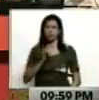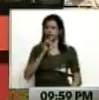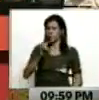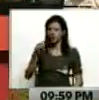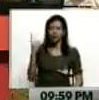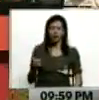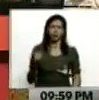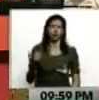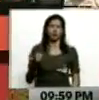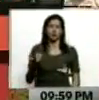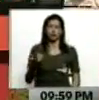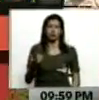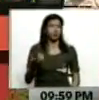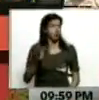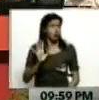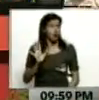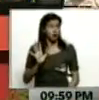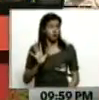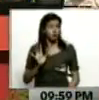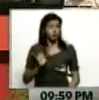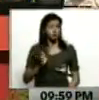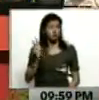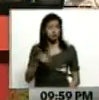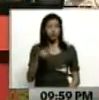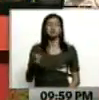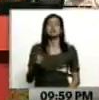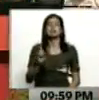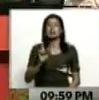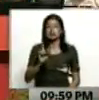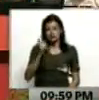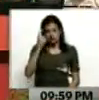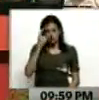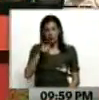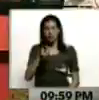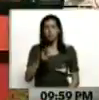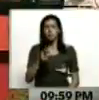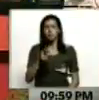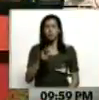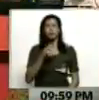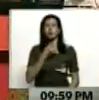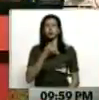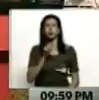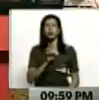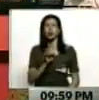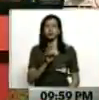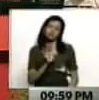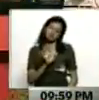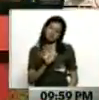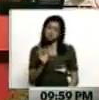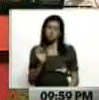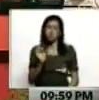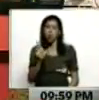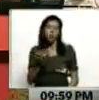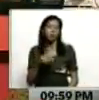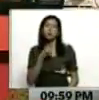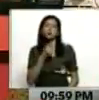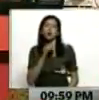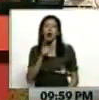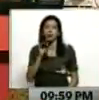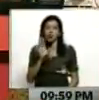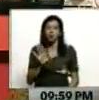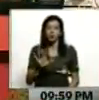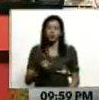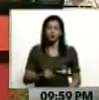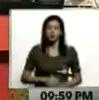vivo claro verdad porque Claro Por cierto no yo s que yo miso me gusta hablar mucho de